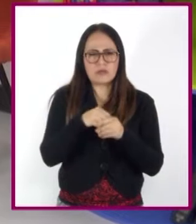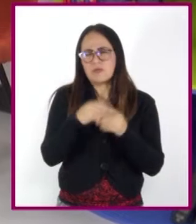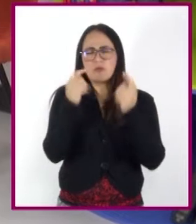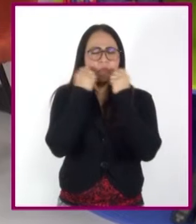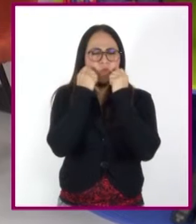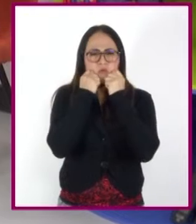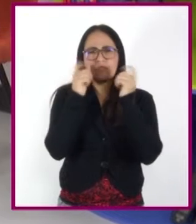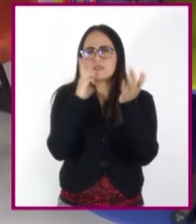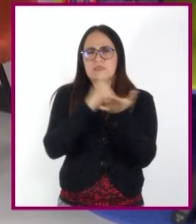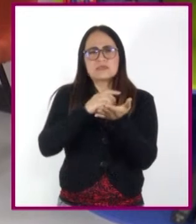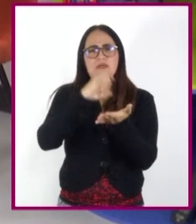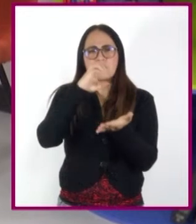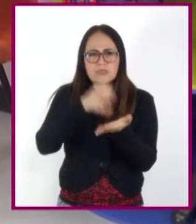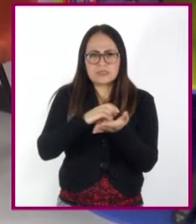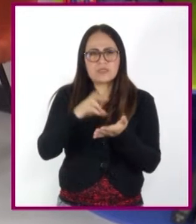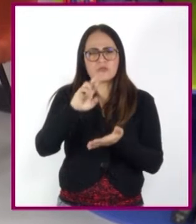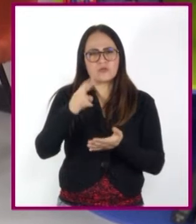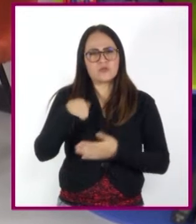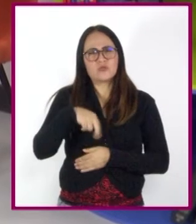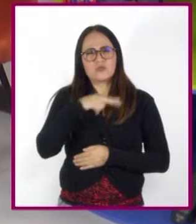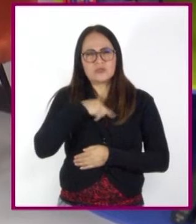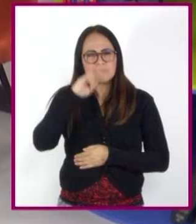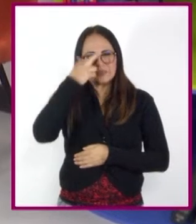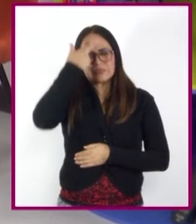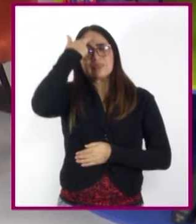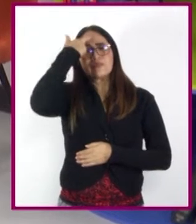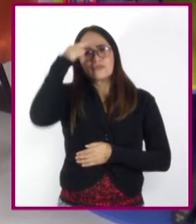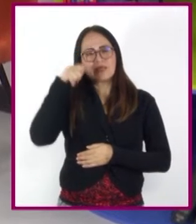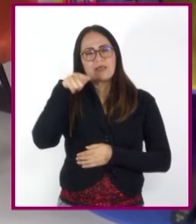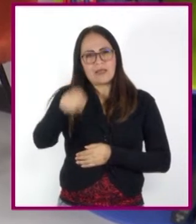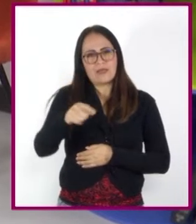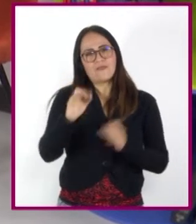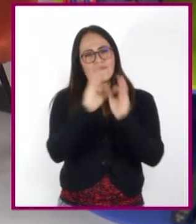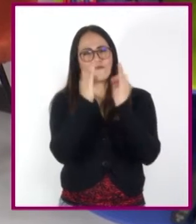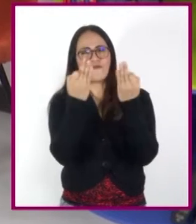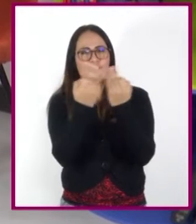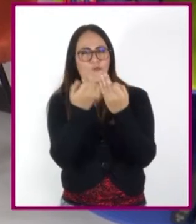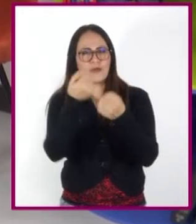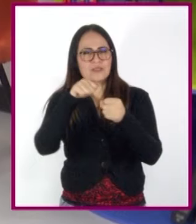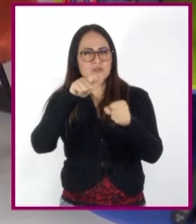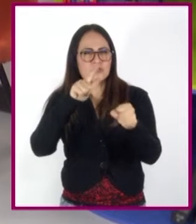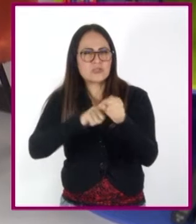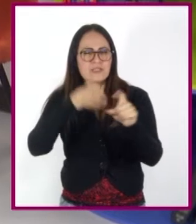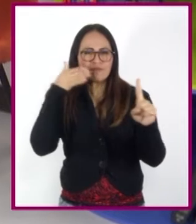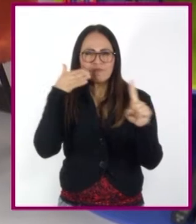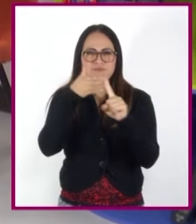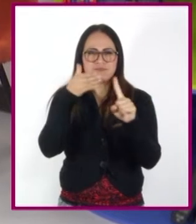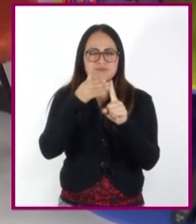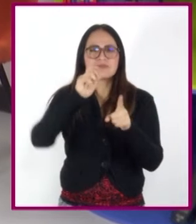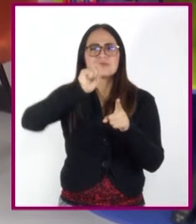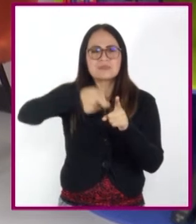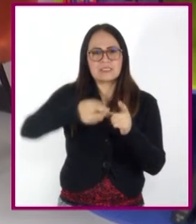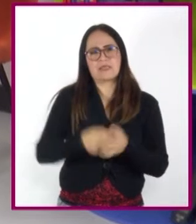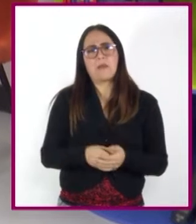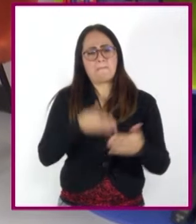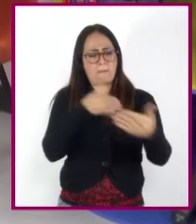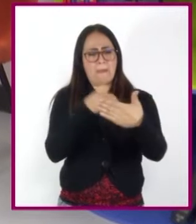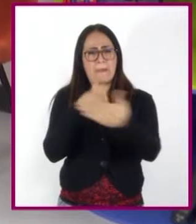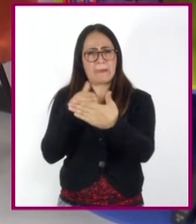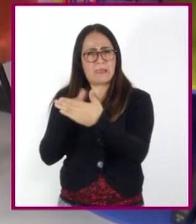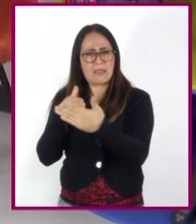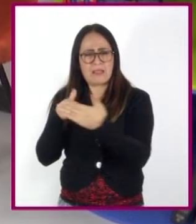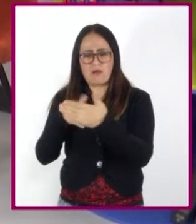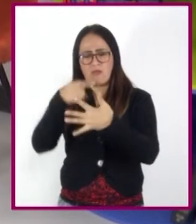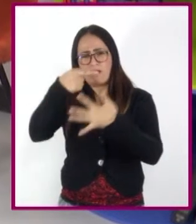queremos retomar el modelo social que tiene como premisa que lograrla significa la eliminación de barreras